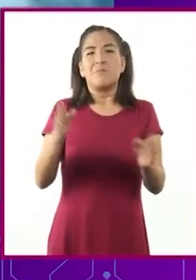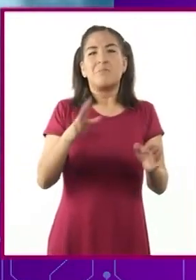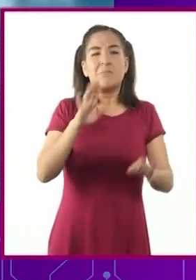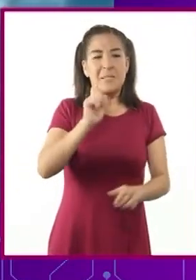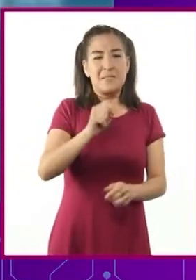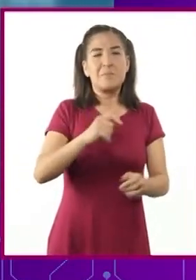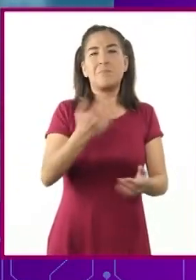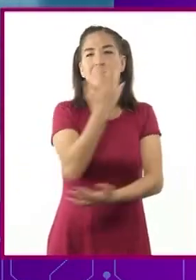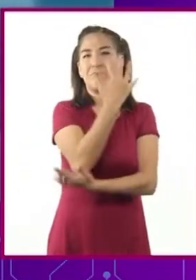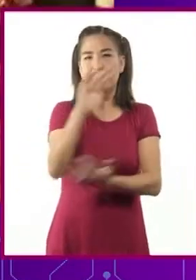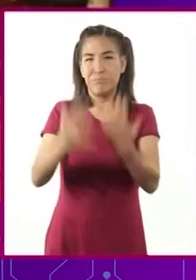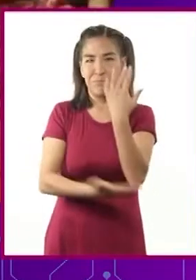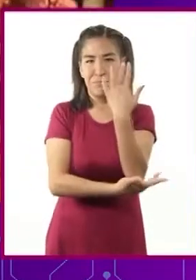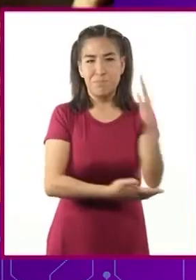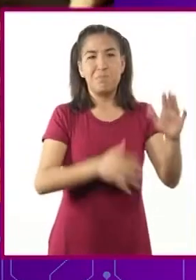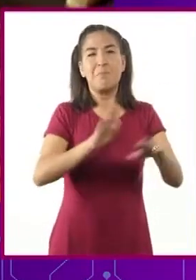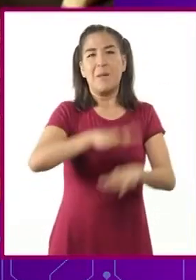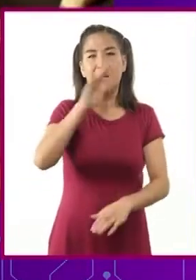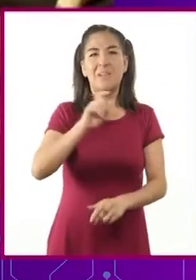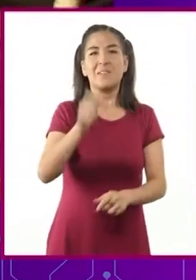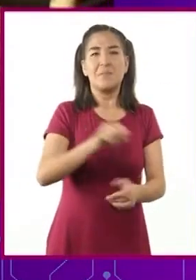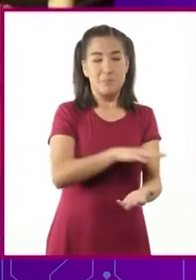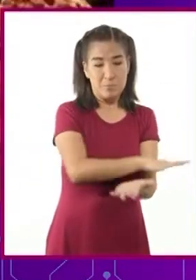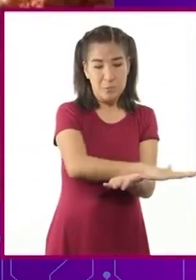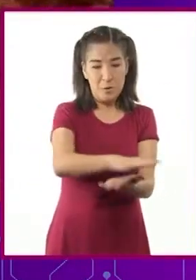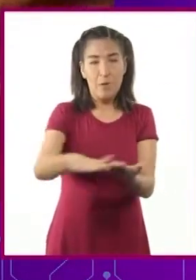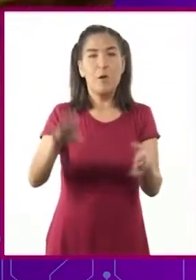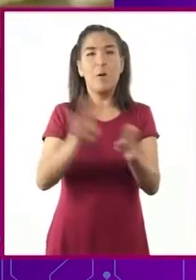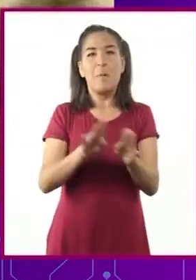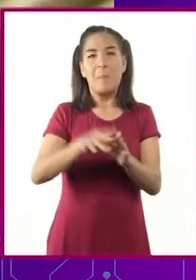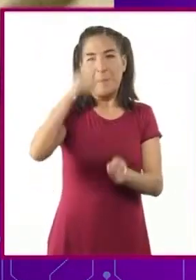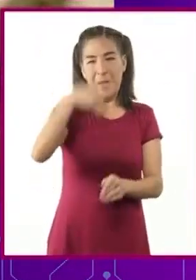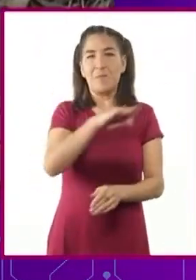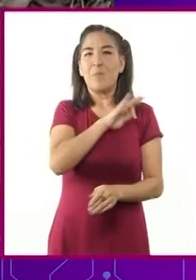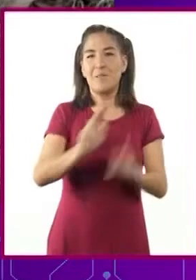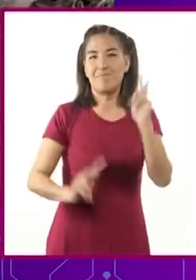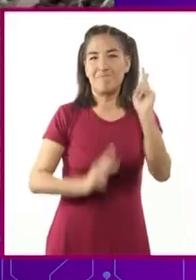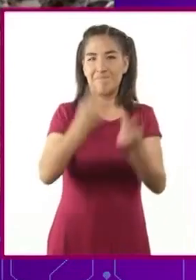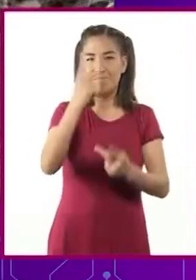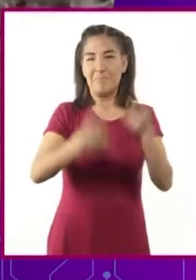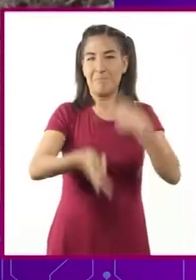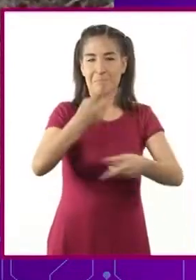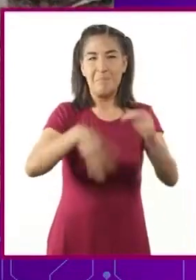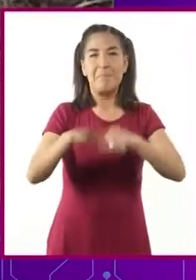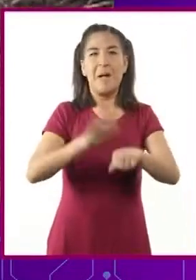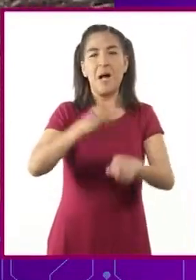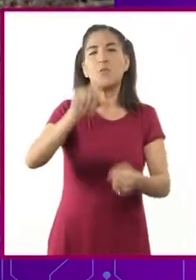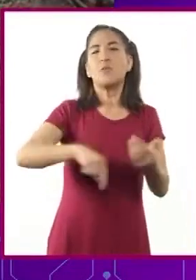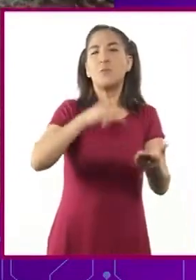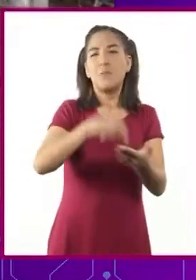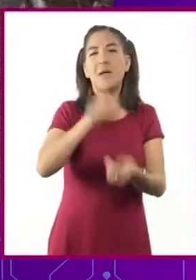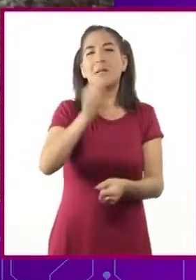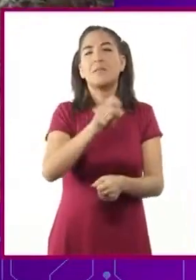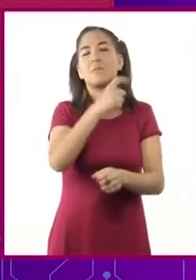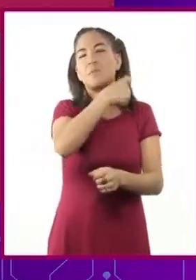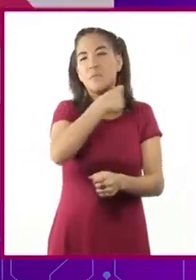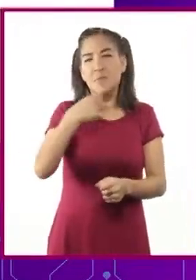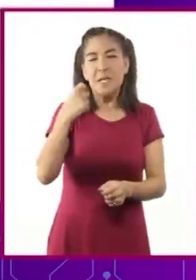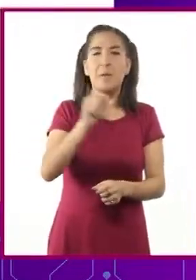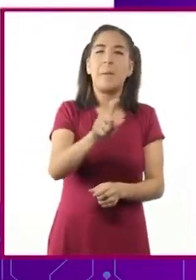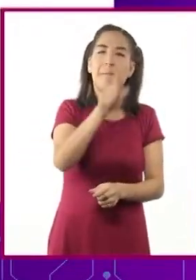principalmente llanuras fluviales, con suelos fértiles aptos para la agricultura, con climas templados o